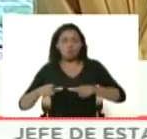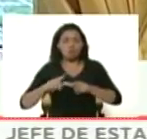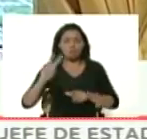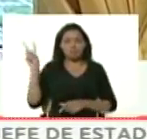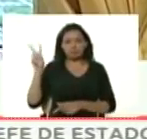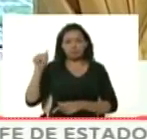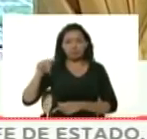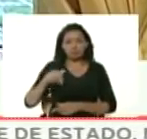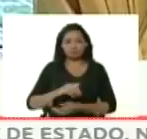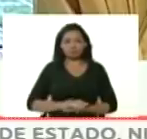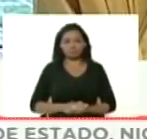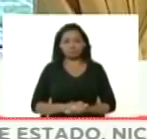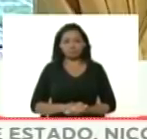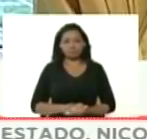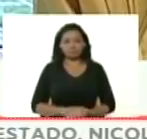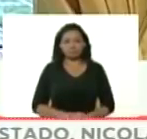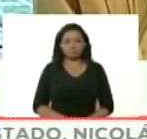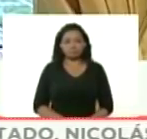venezolano.